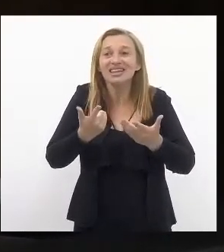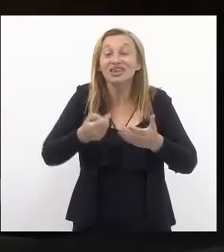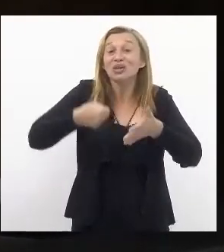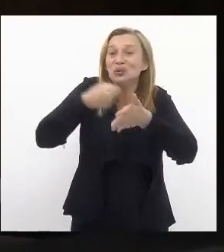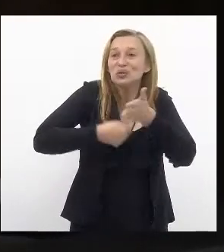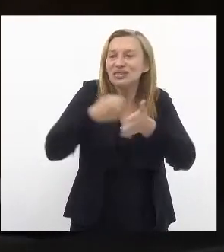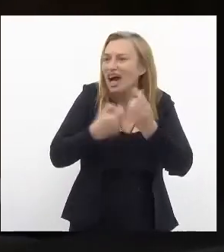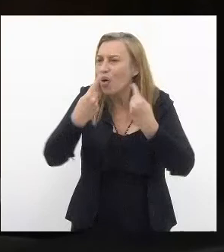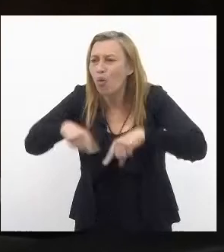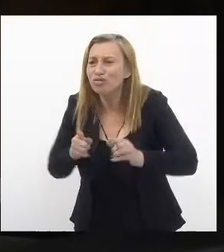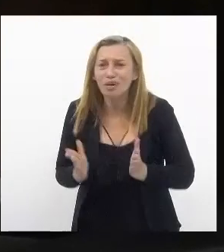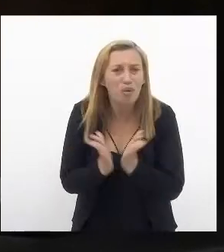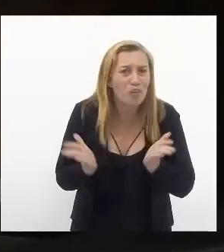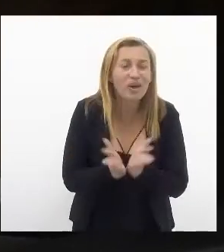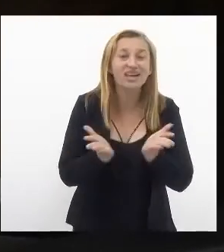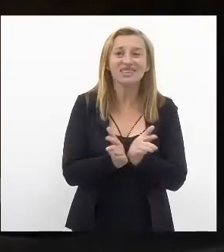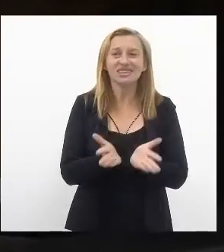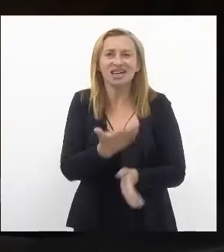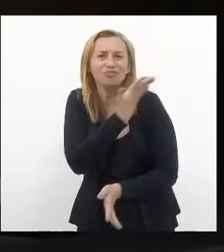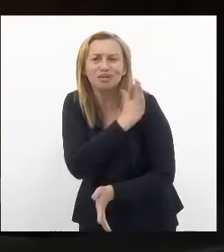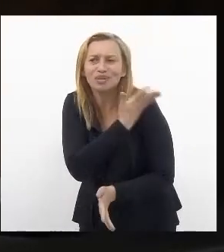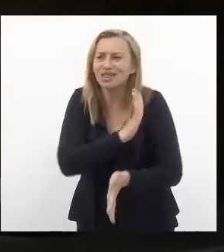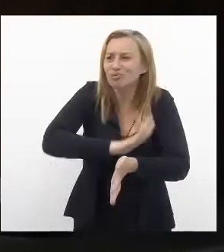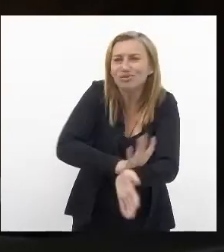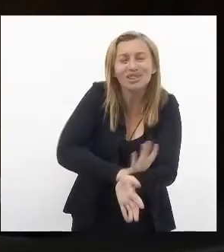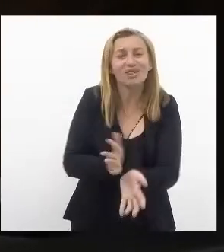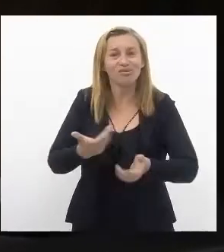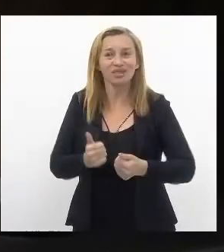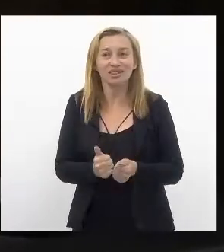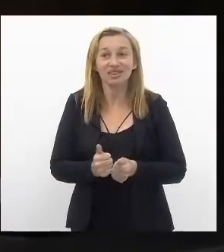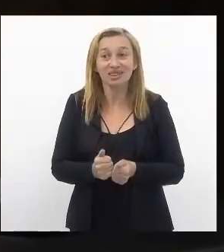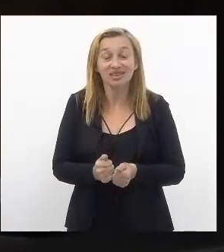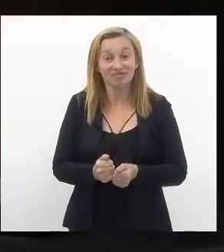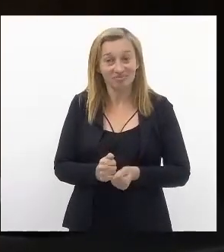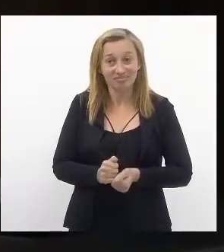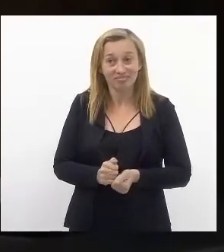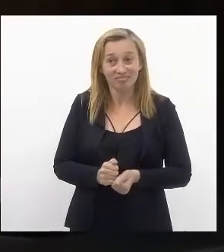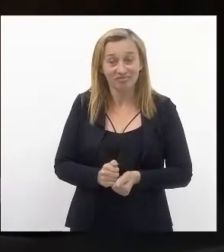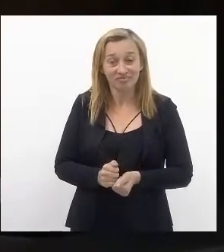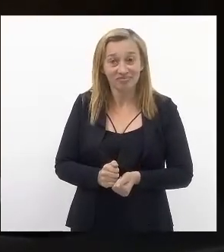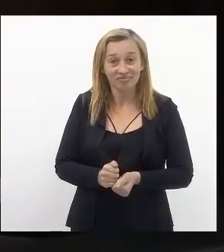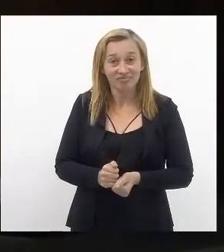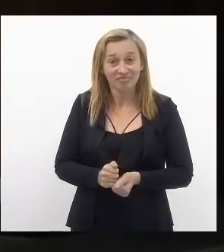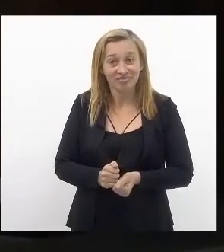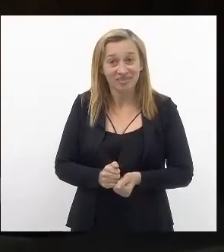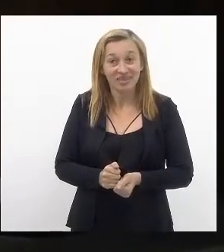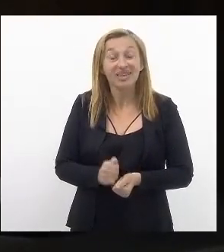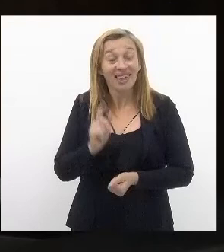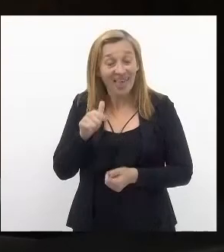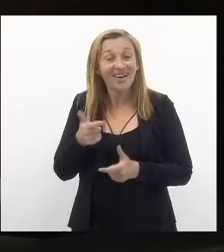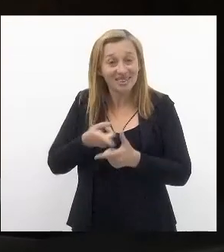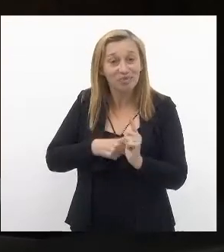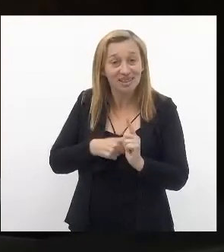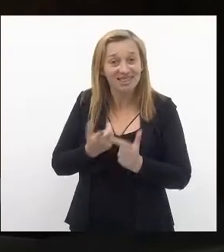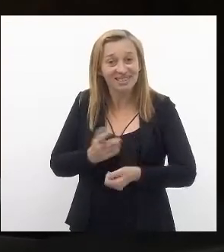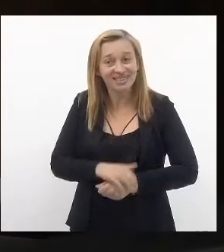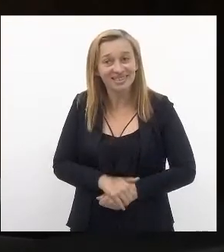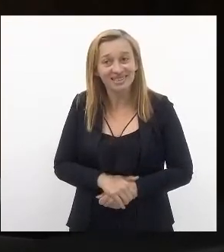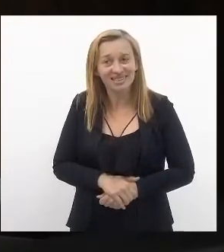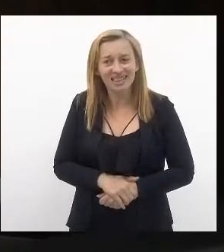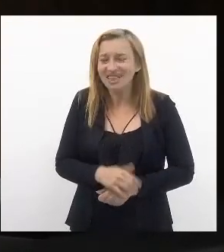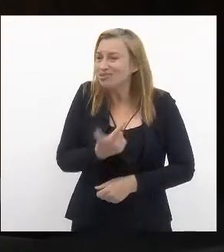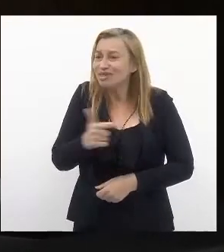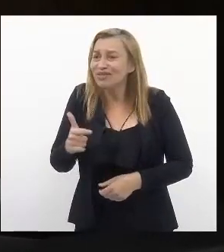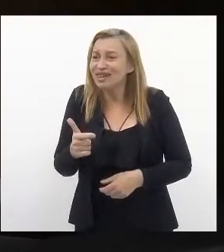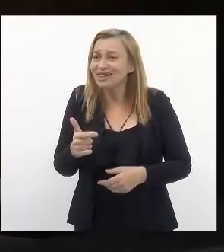luchar contra la pobreza y la discriminación racial y clasista. Es la dependencia. Si no